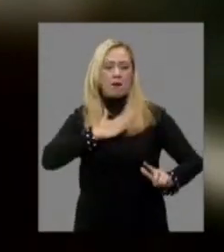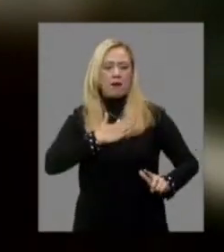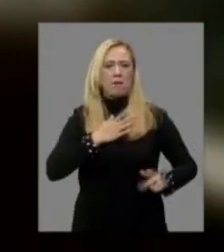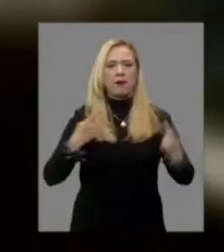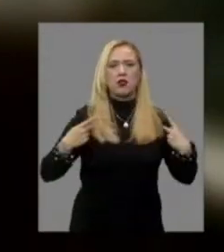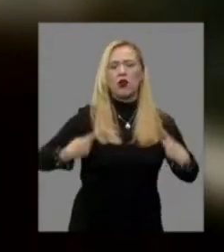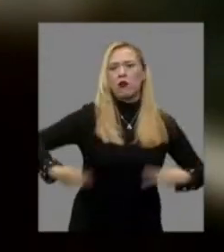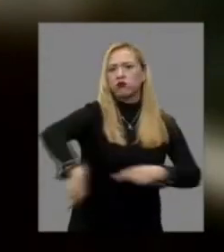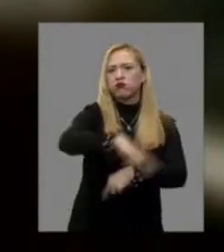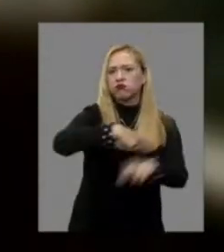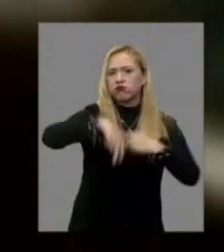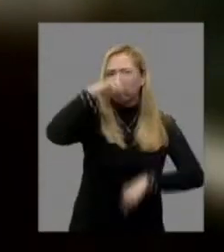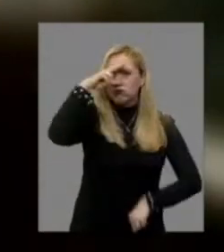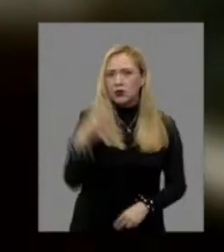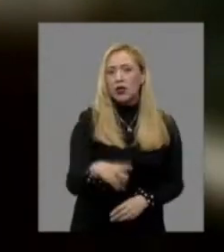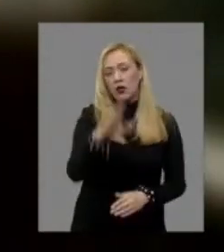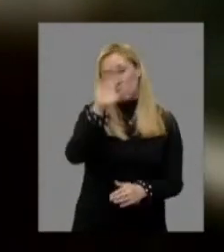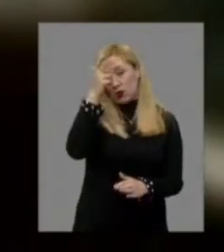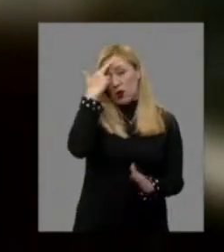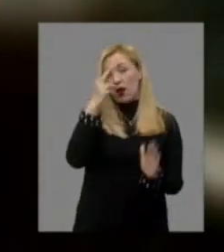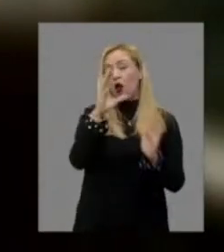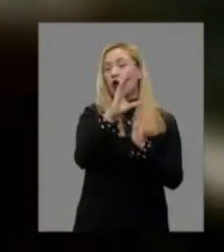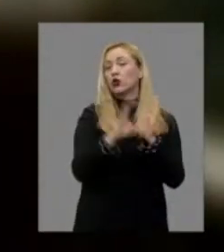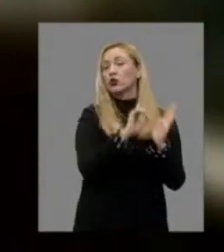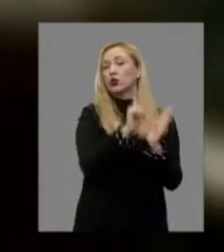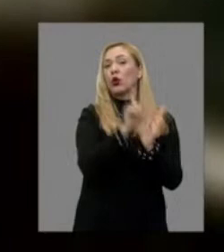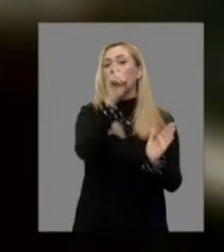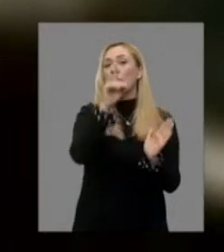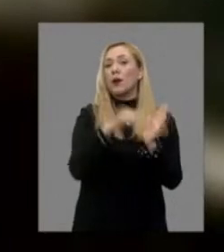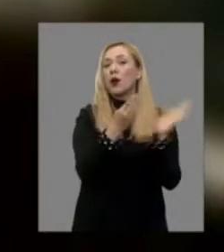la Constitución de 57, en donde